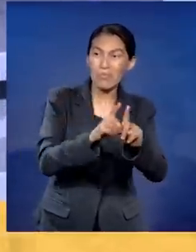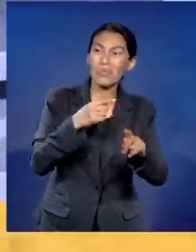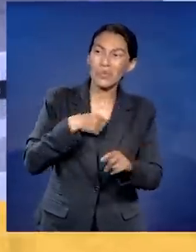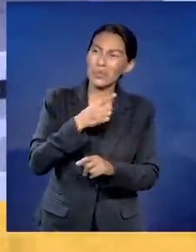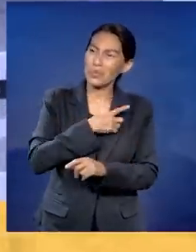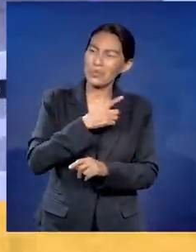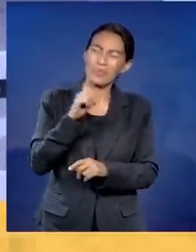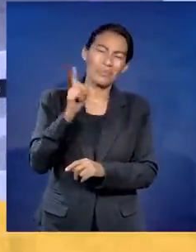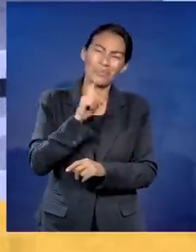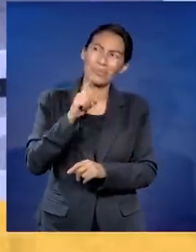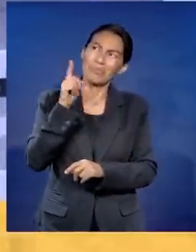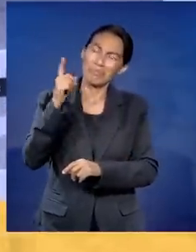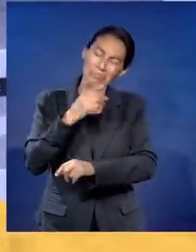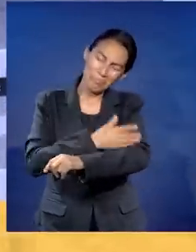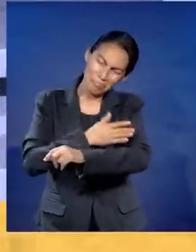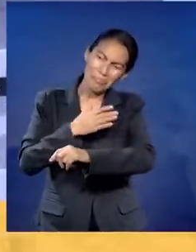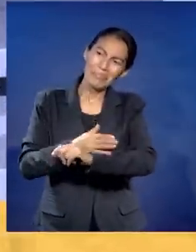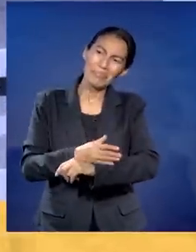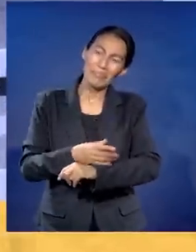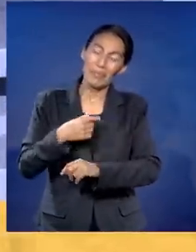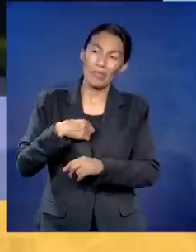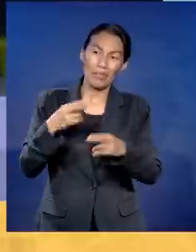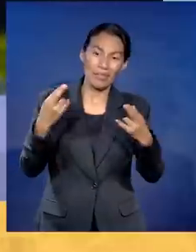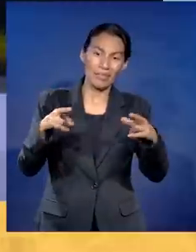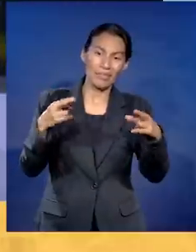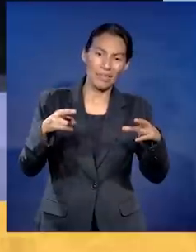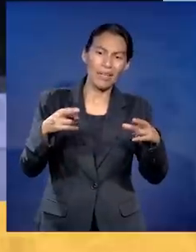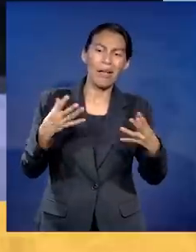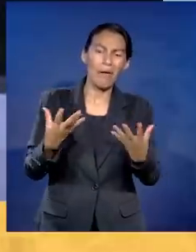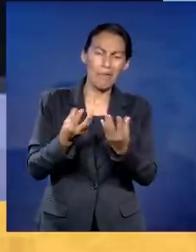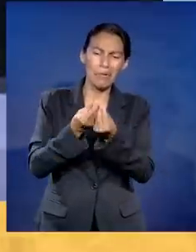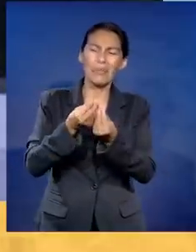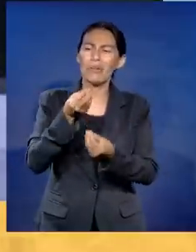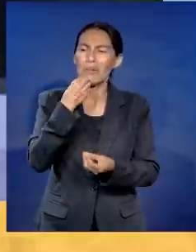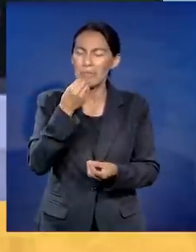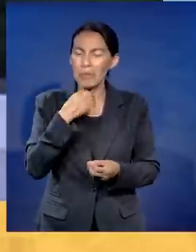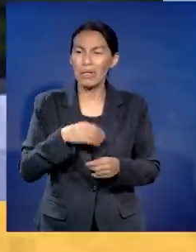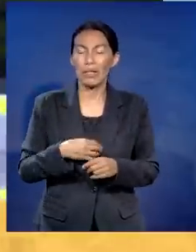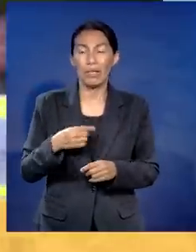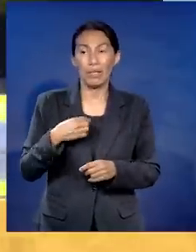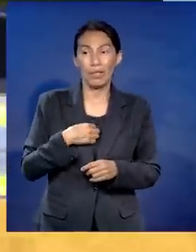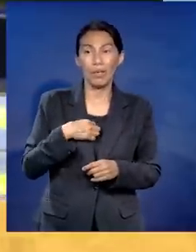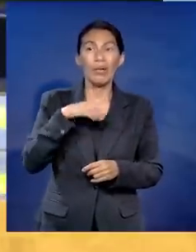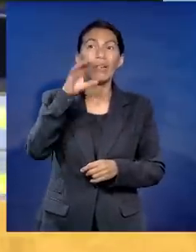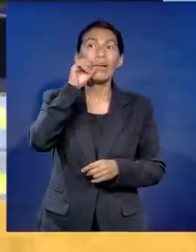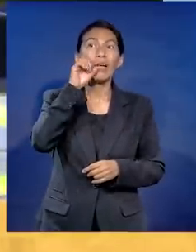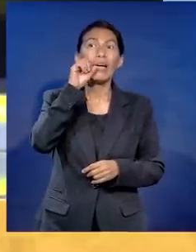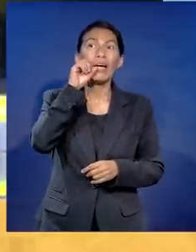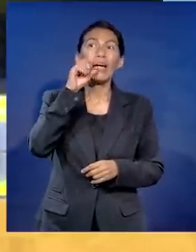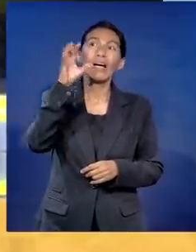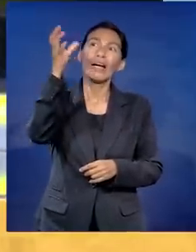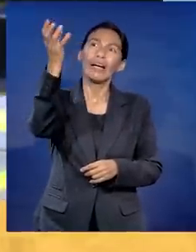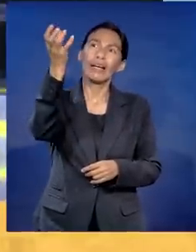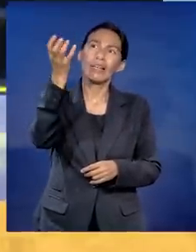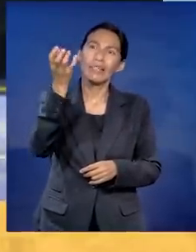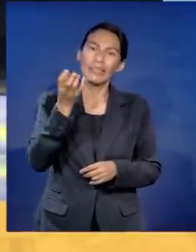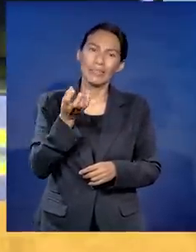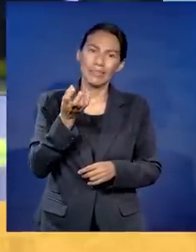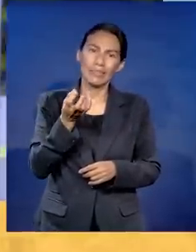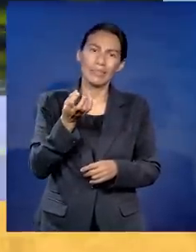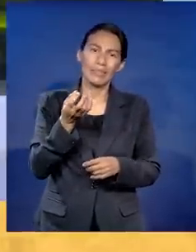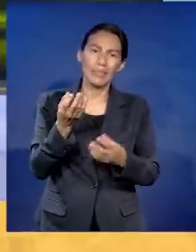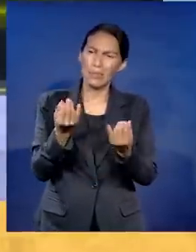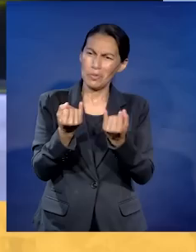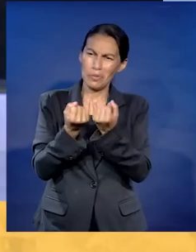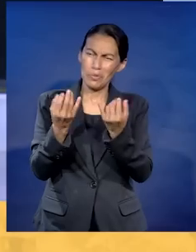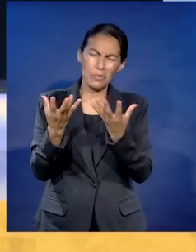lados. Y ya no voy a ir a Jico solo, ya voy a ir acompañado. Y cuando pase a este restaurante, aquí voy a comer con ella. Y cuando agarre naranjas